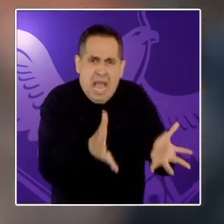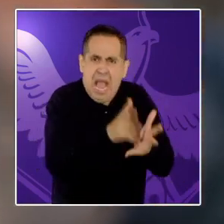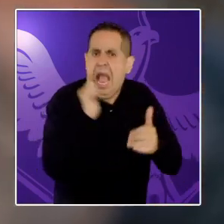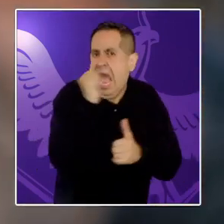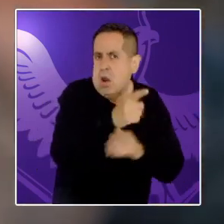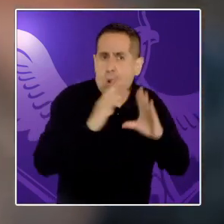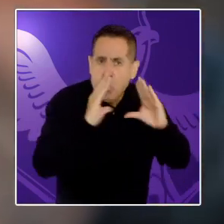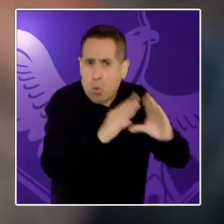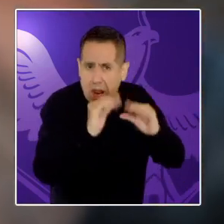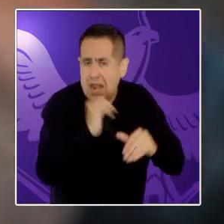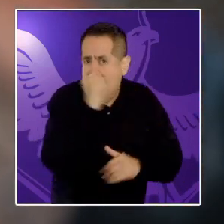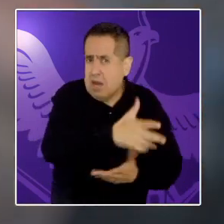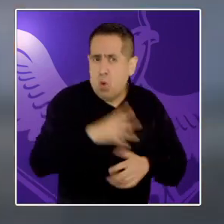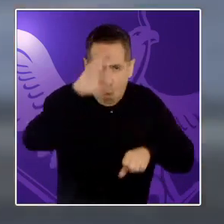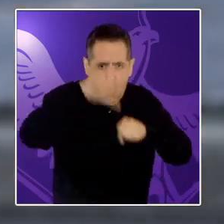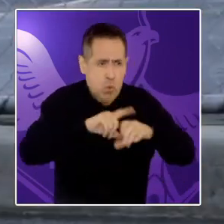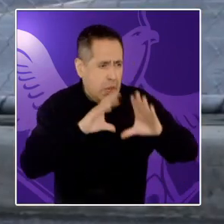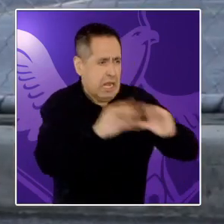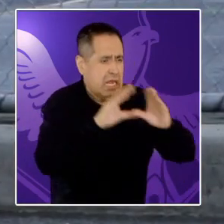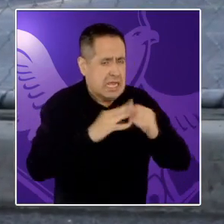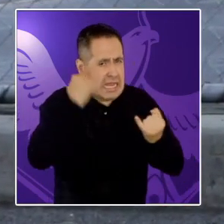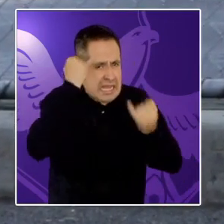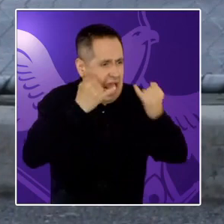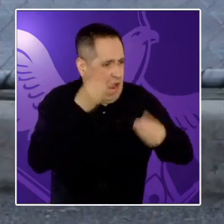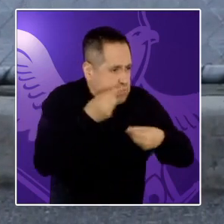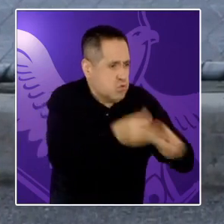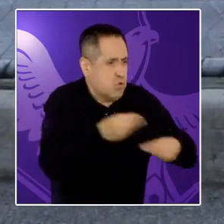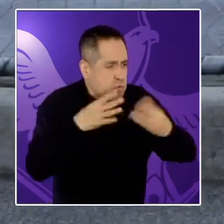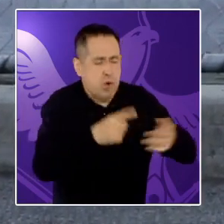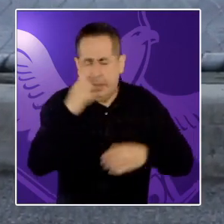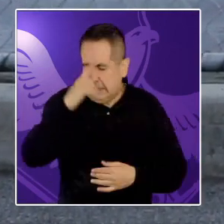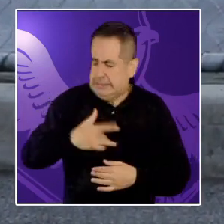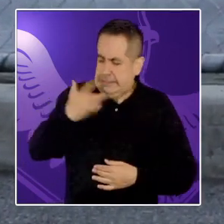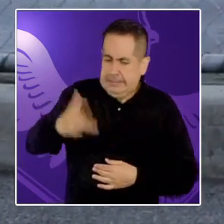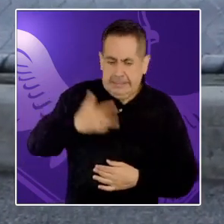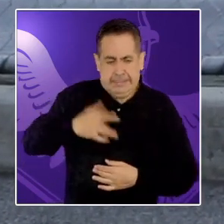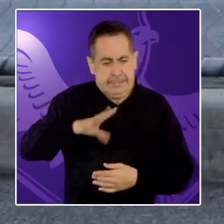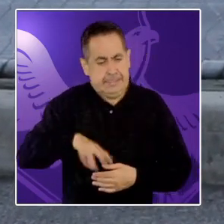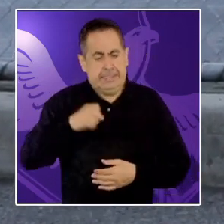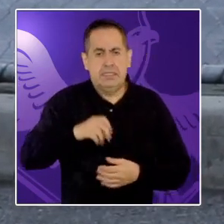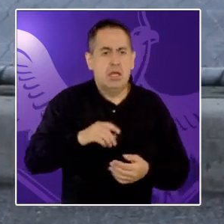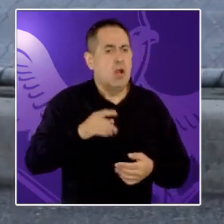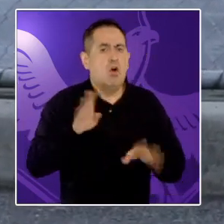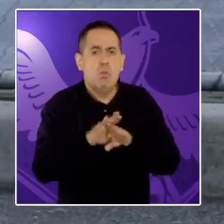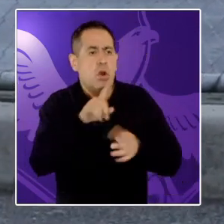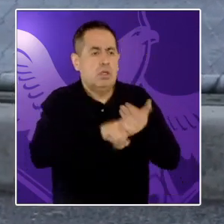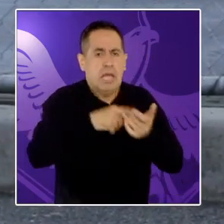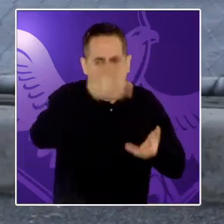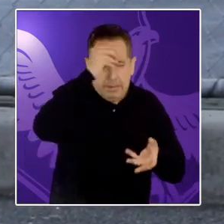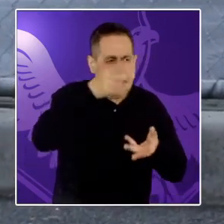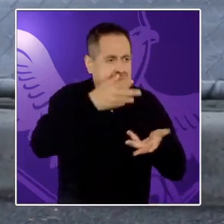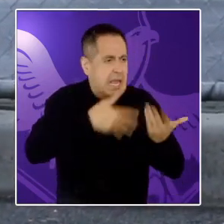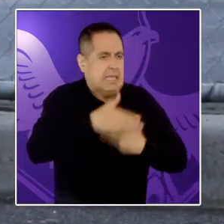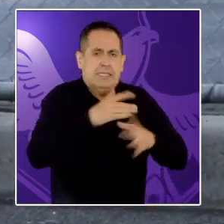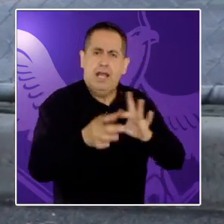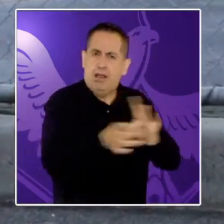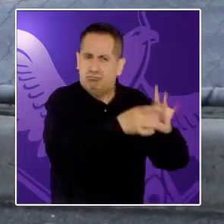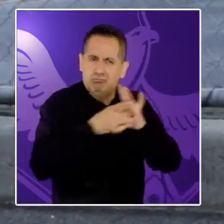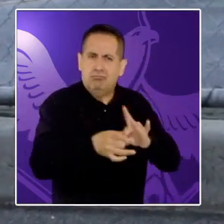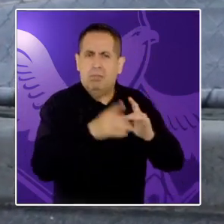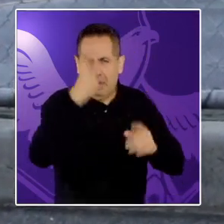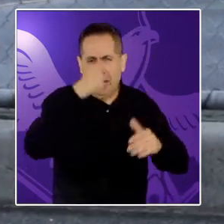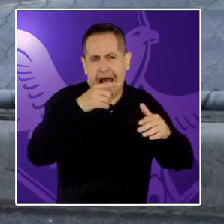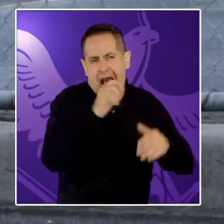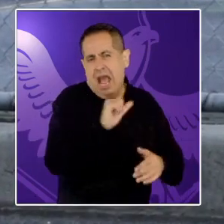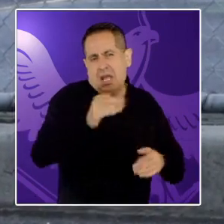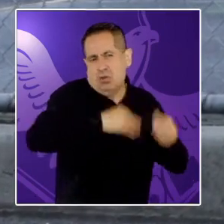necesario fomentar actividades educativas y culturales con un sentido creativo y crítico que tengan como efecto la construcción de actos de solidaridad y críticos entre